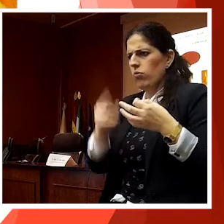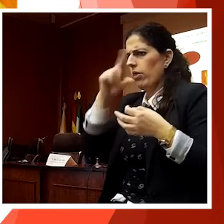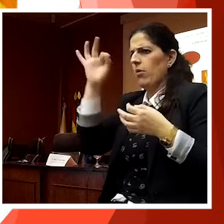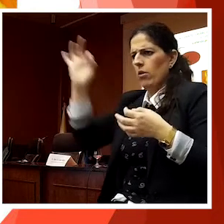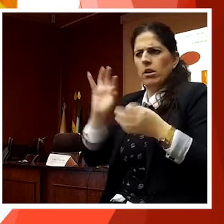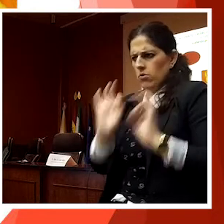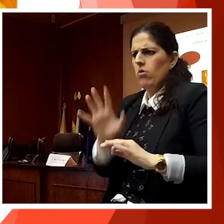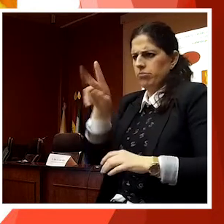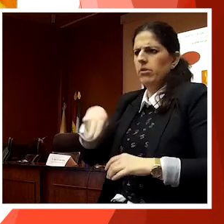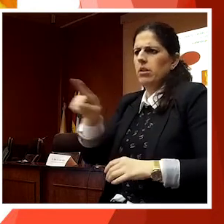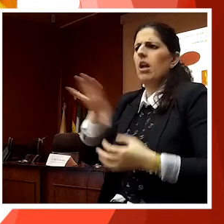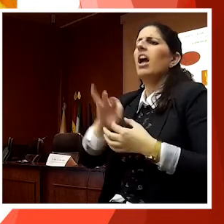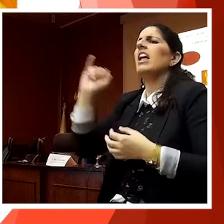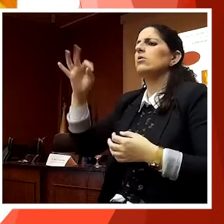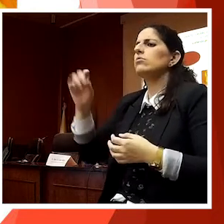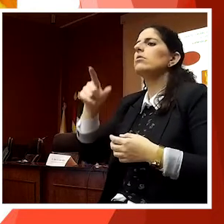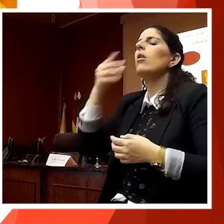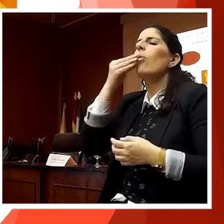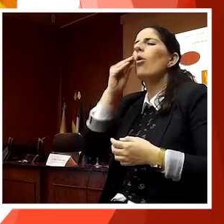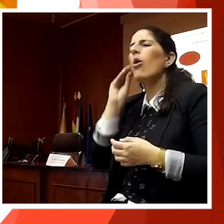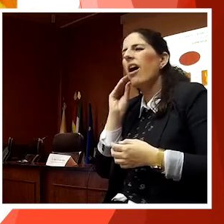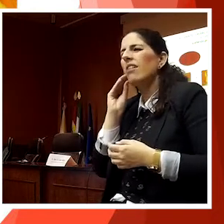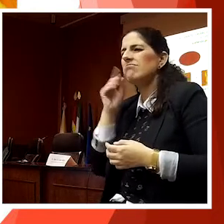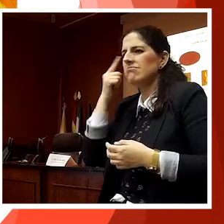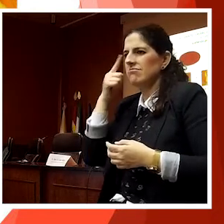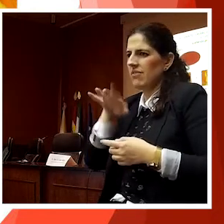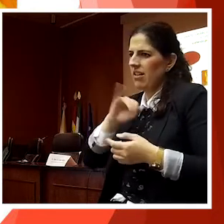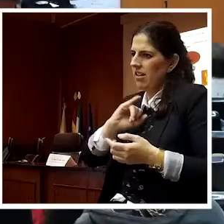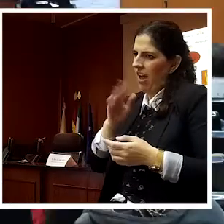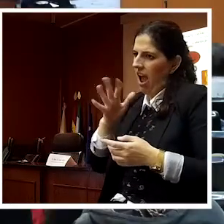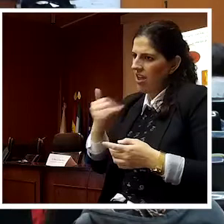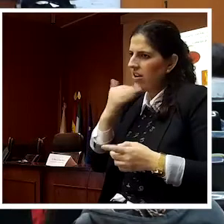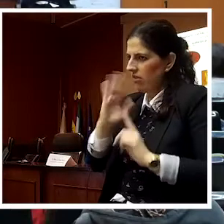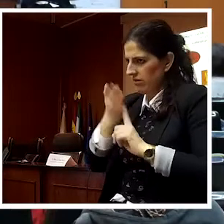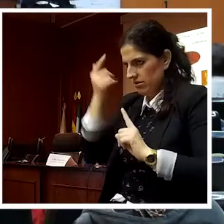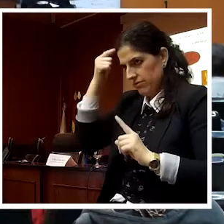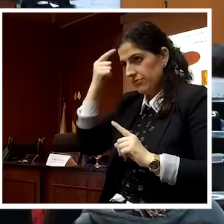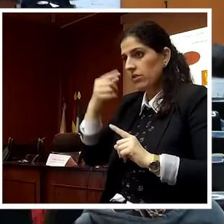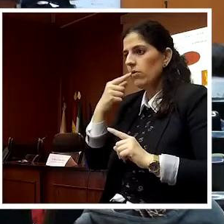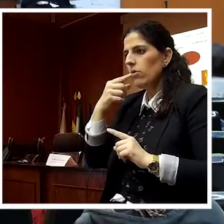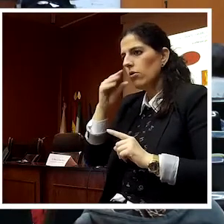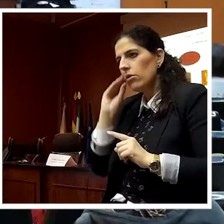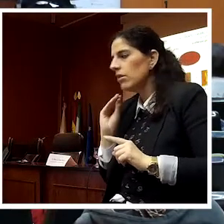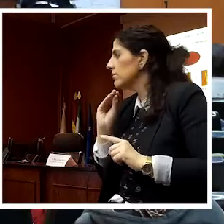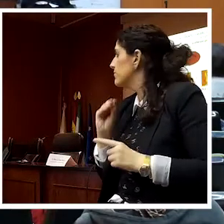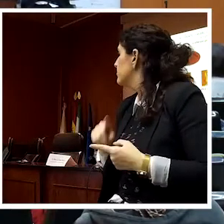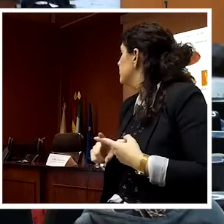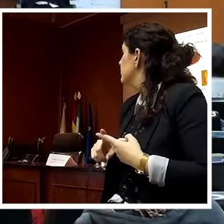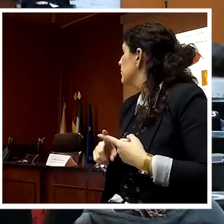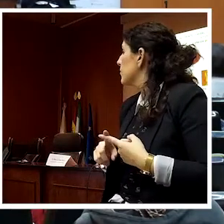de los casos. ¿Qué es? Pues la boca torcida. Una forma de acusar más